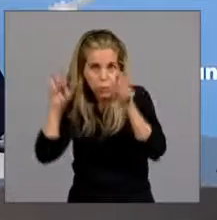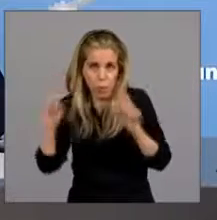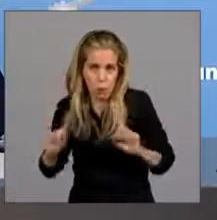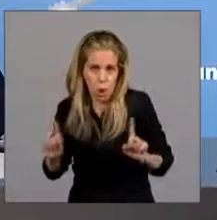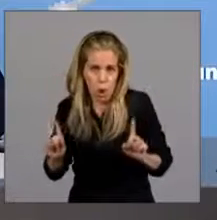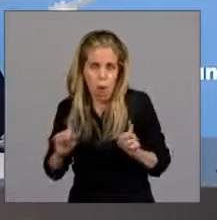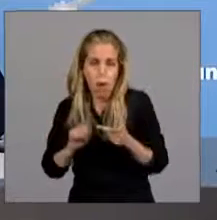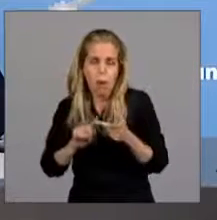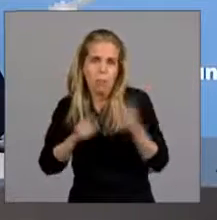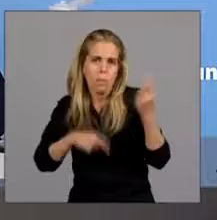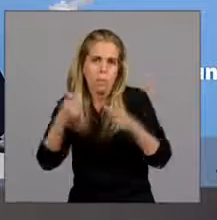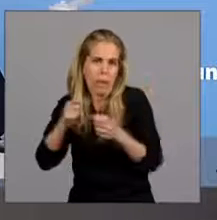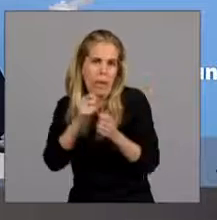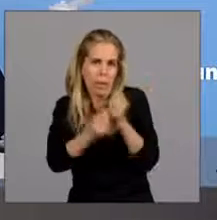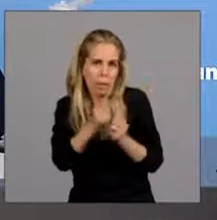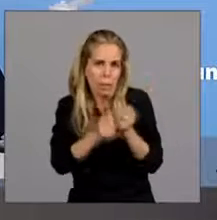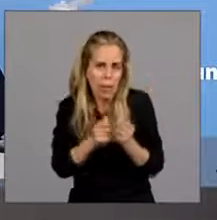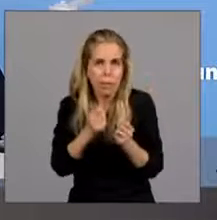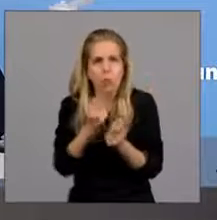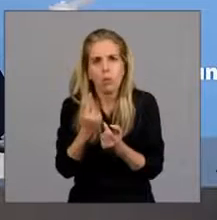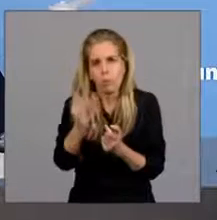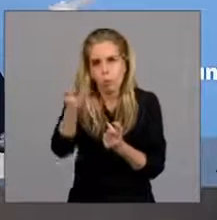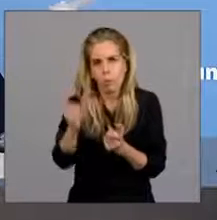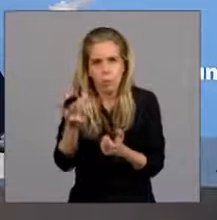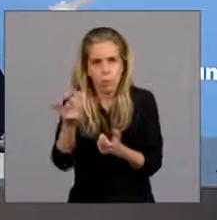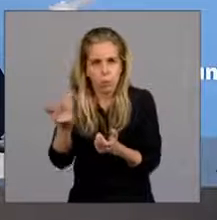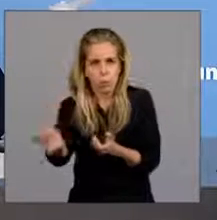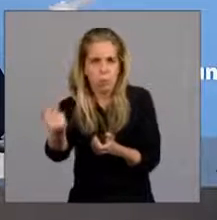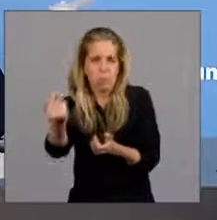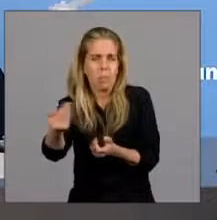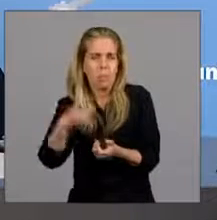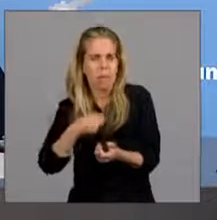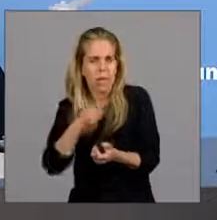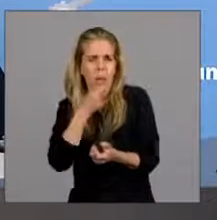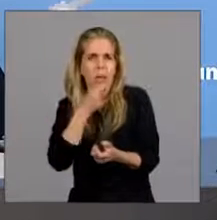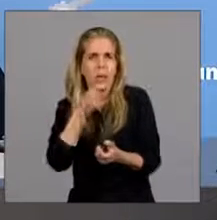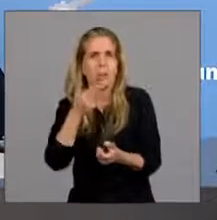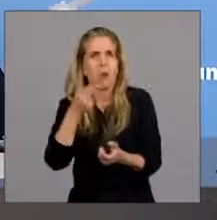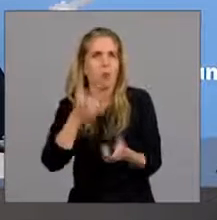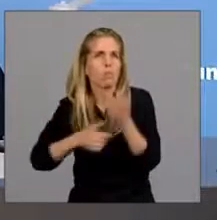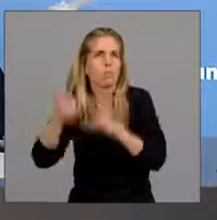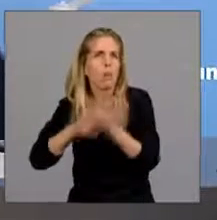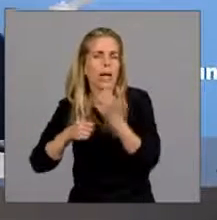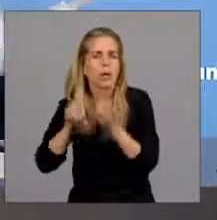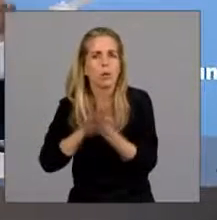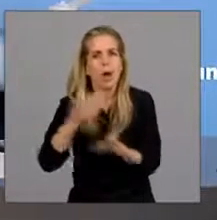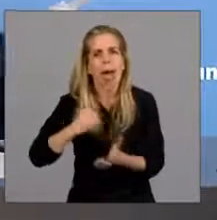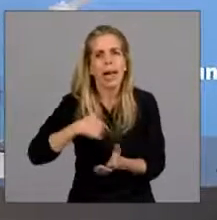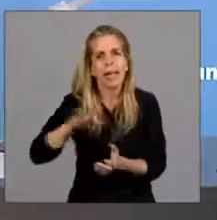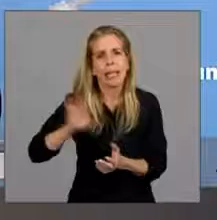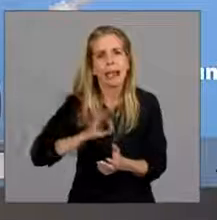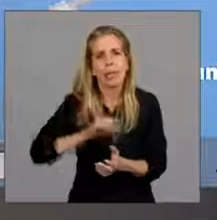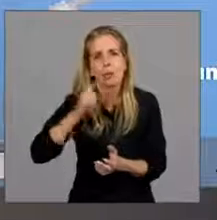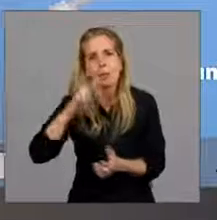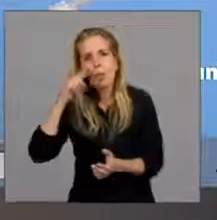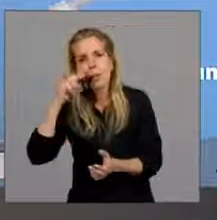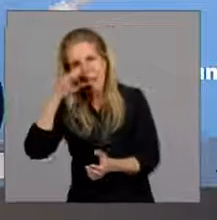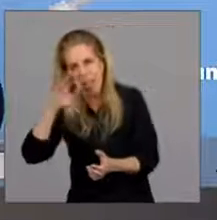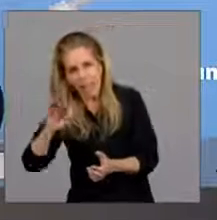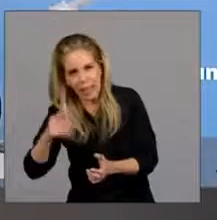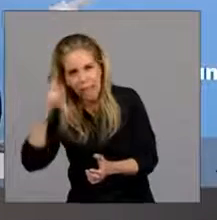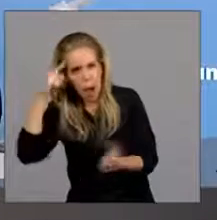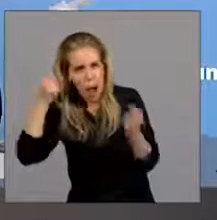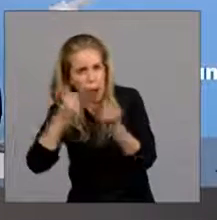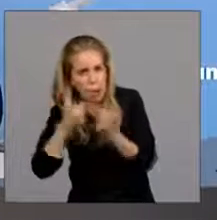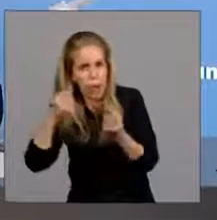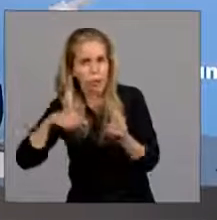Madanes de Aluar plantearme el ejemplo de Argentina en los años 70 con el acuerdo social de aquel